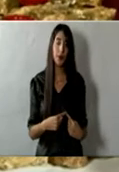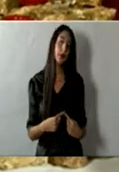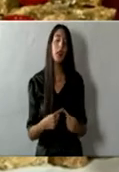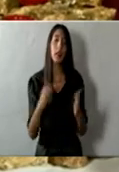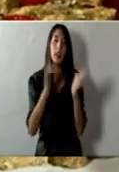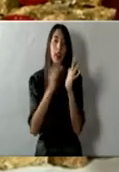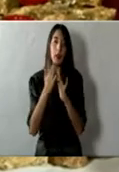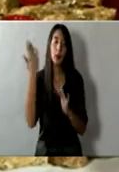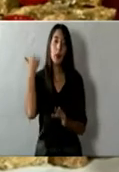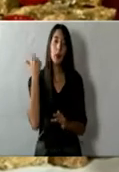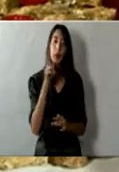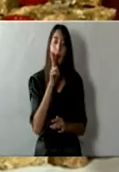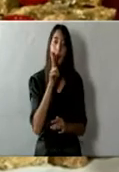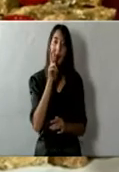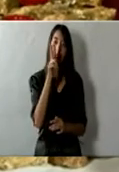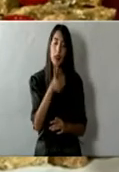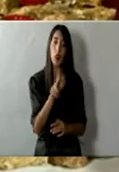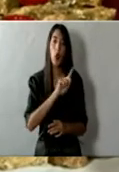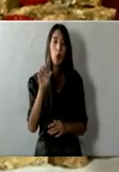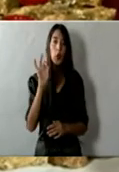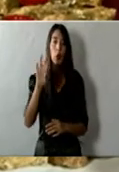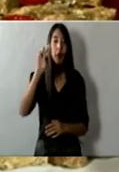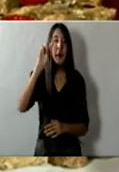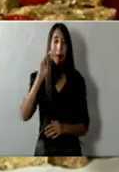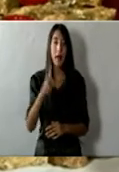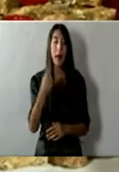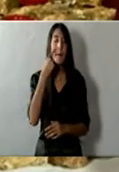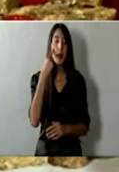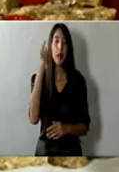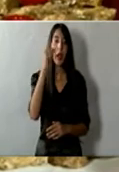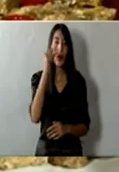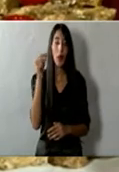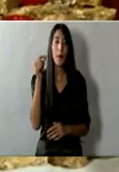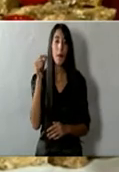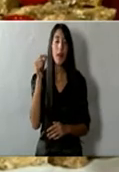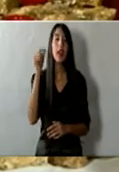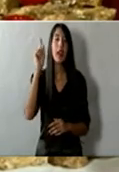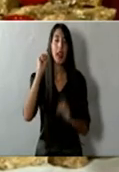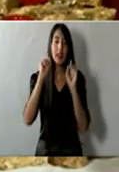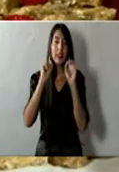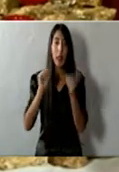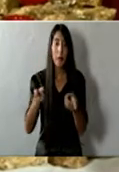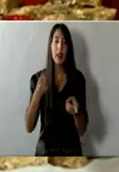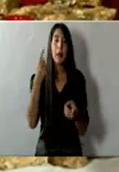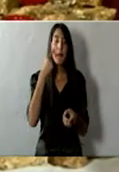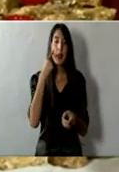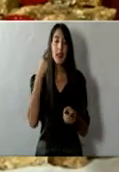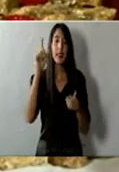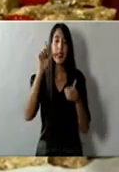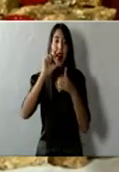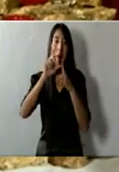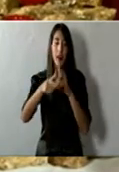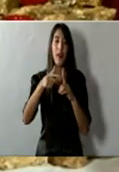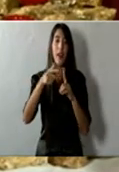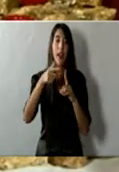dijo: no solamente de pan vivirá el hombre, sino de toda palabra que salga de la boca de